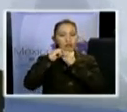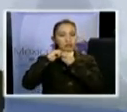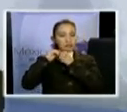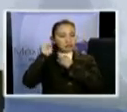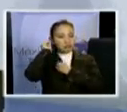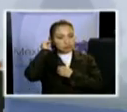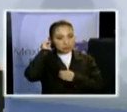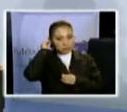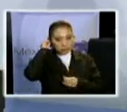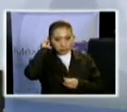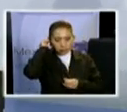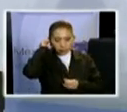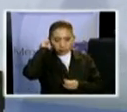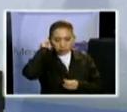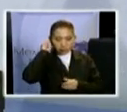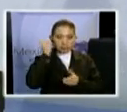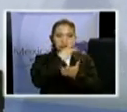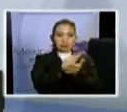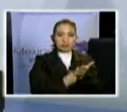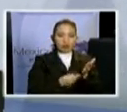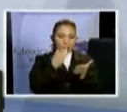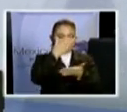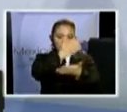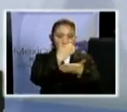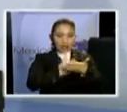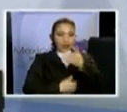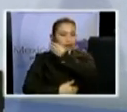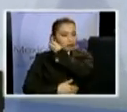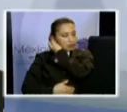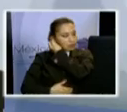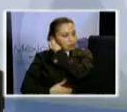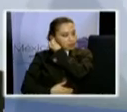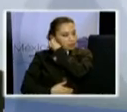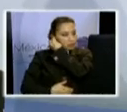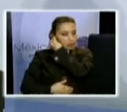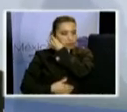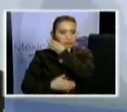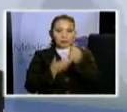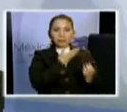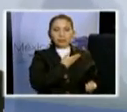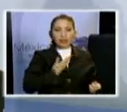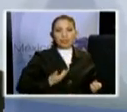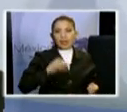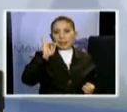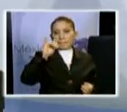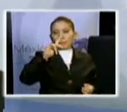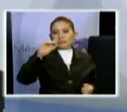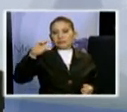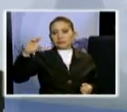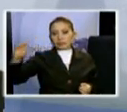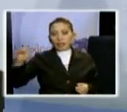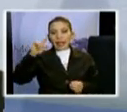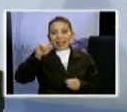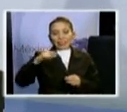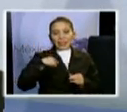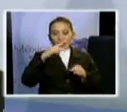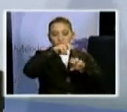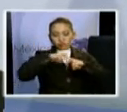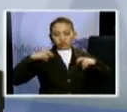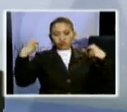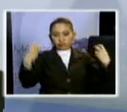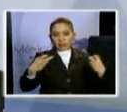anunciado como uno de nuestros panelistas, Rajendra Pachauri, quien es el presidente del IPCC, que es el panel